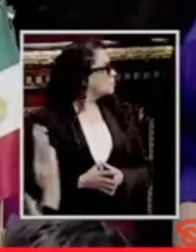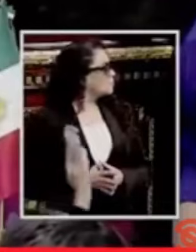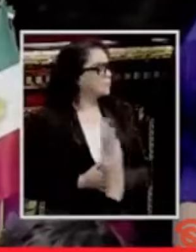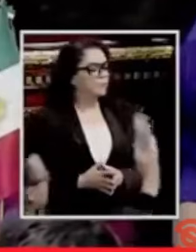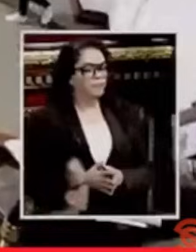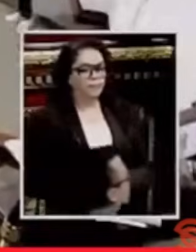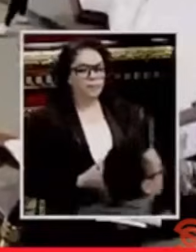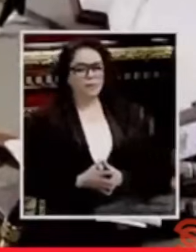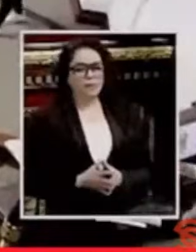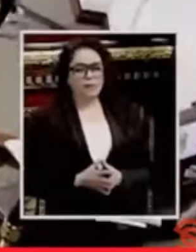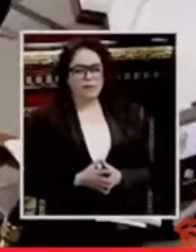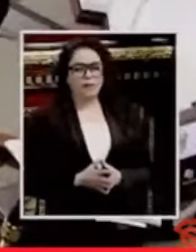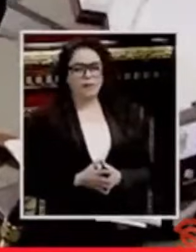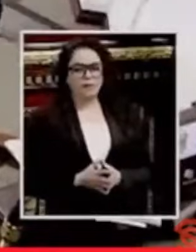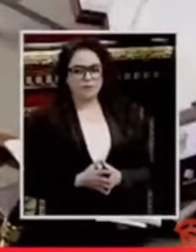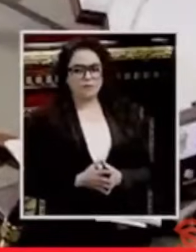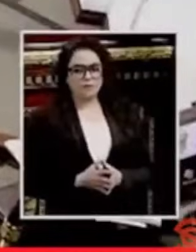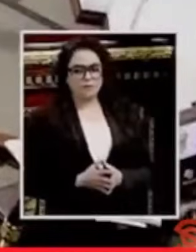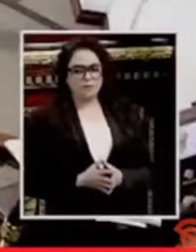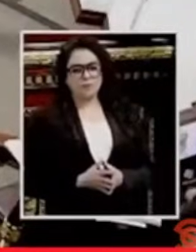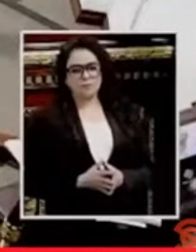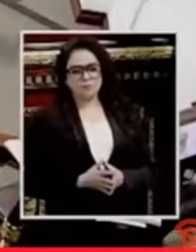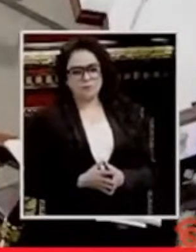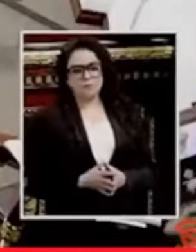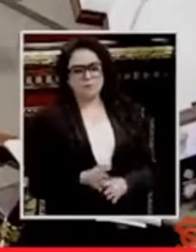poder legislar a favor de la gente.